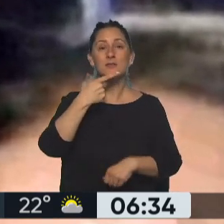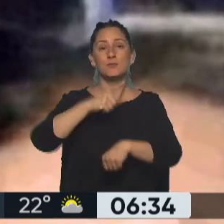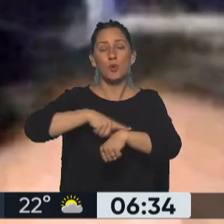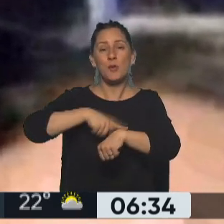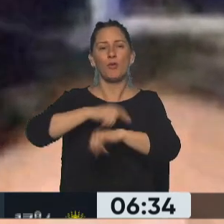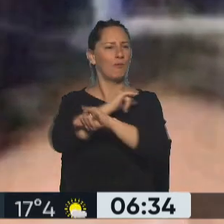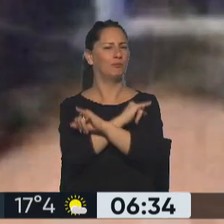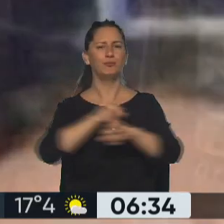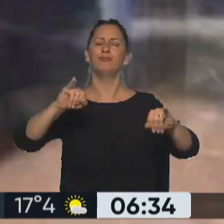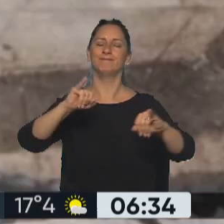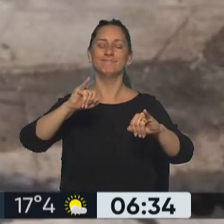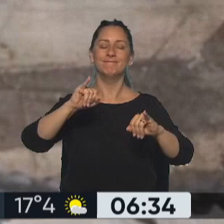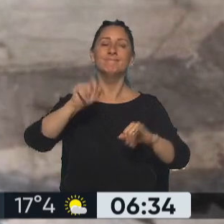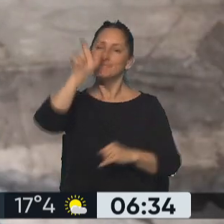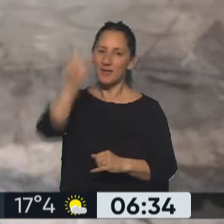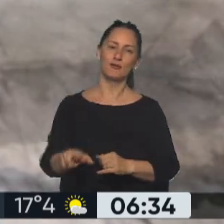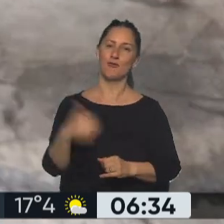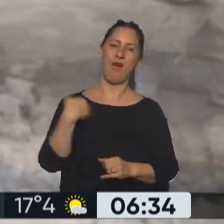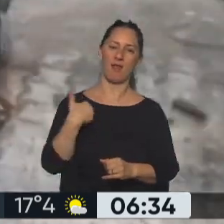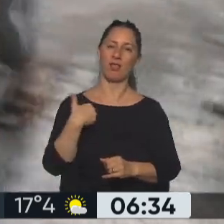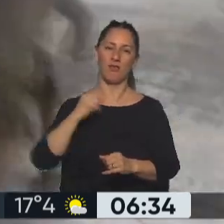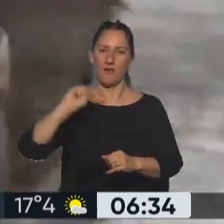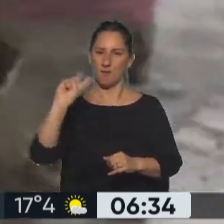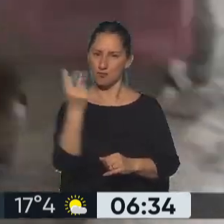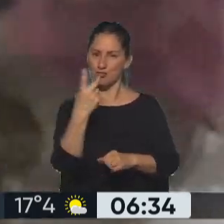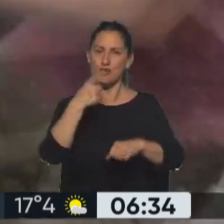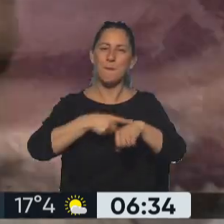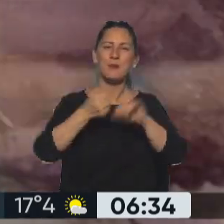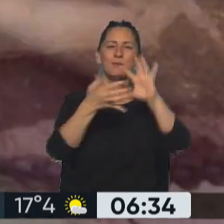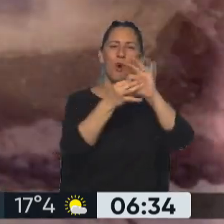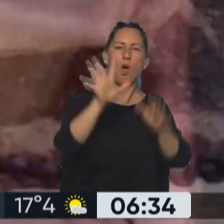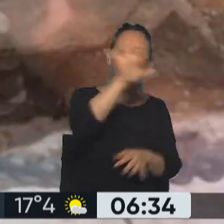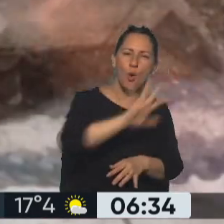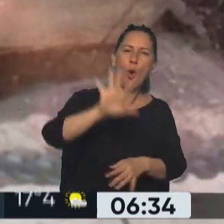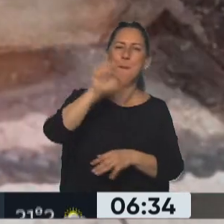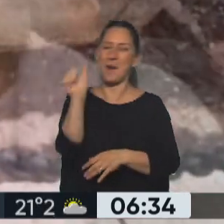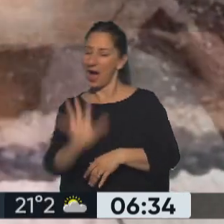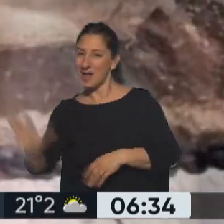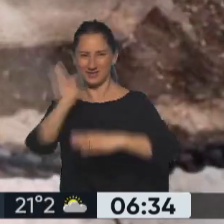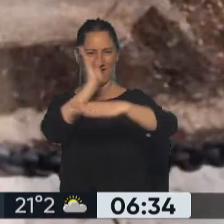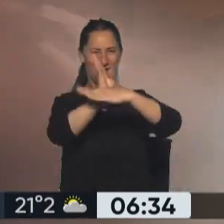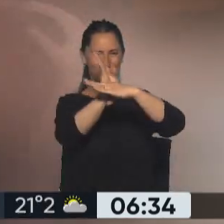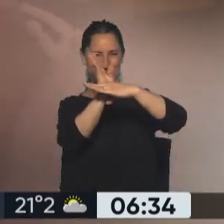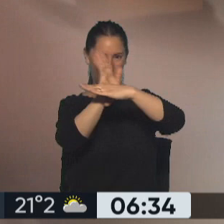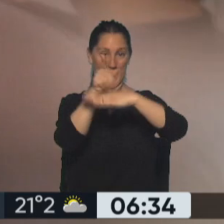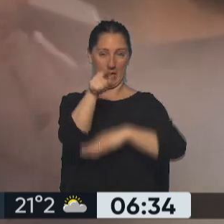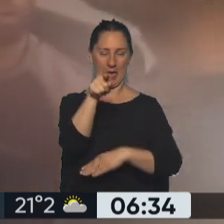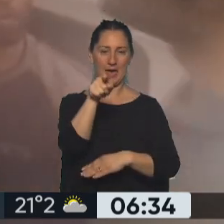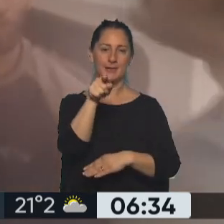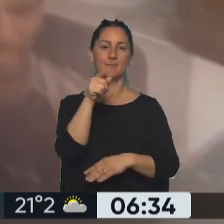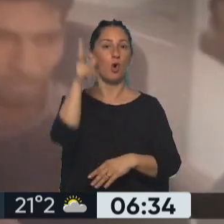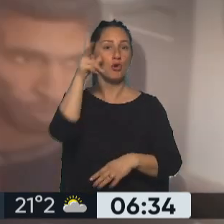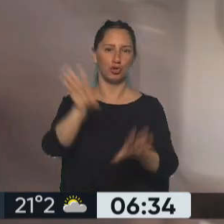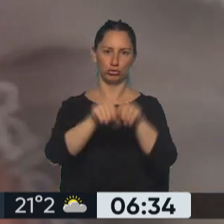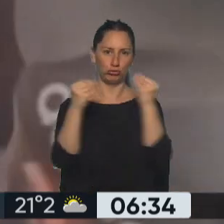anunciado justamente como otra víctima de la guerra en Medio Oriente. Ya son 8 los argentinos asesinados en esa zona del